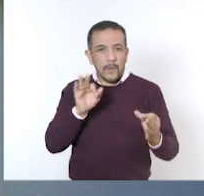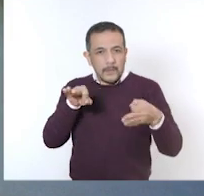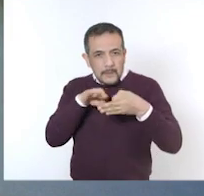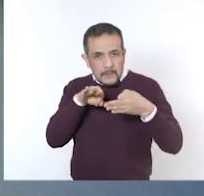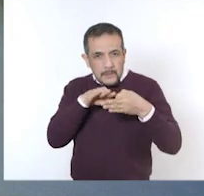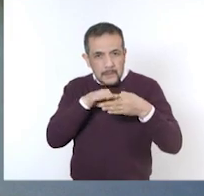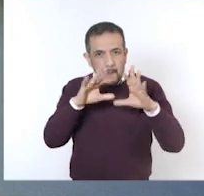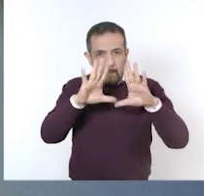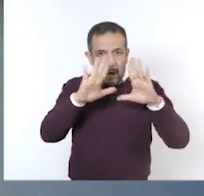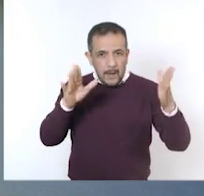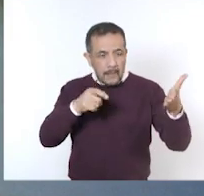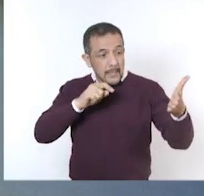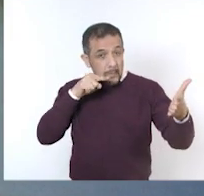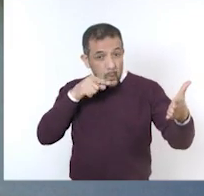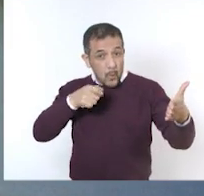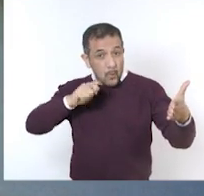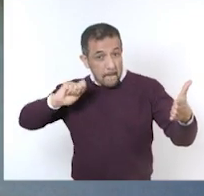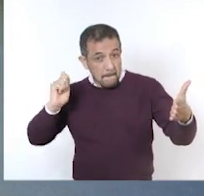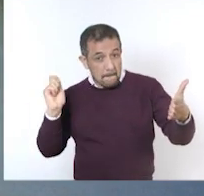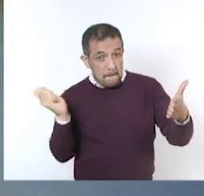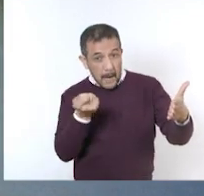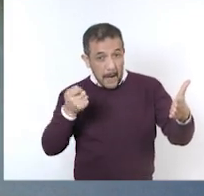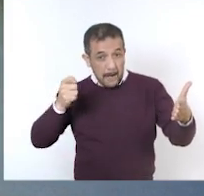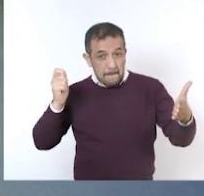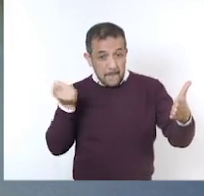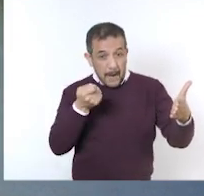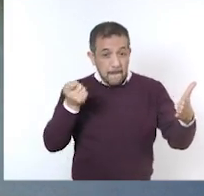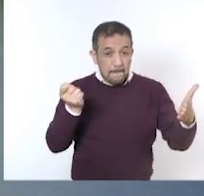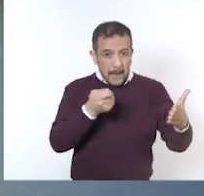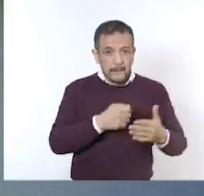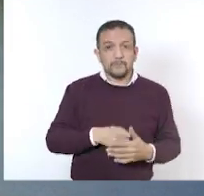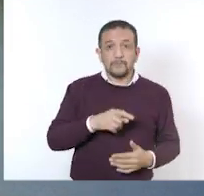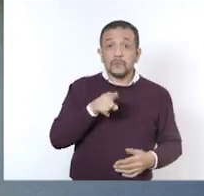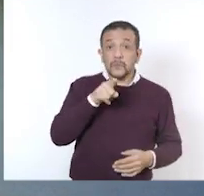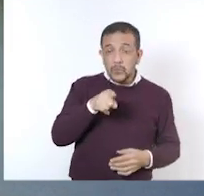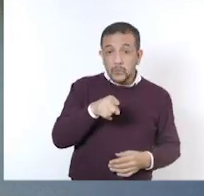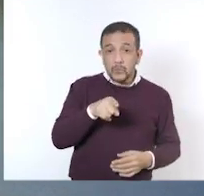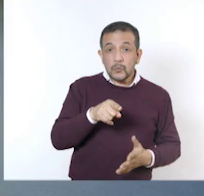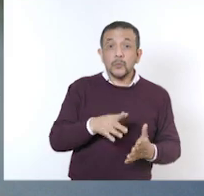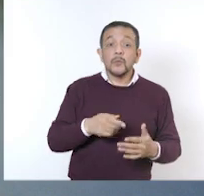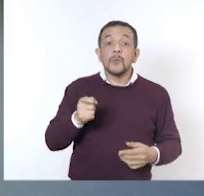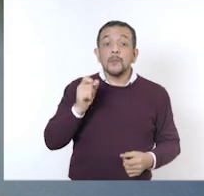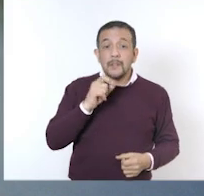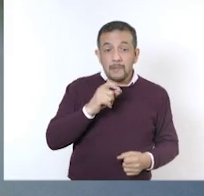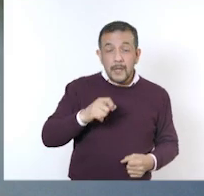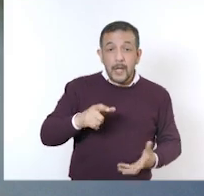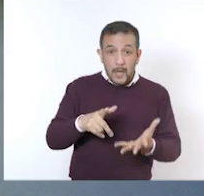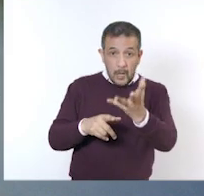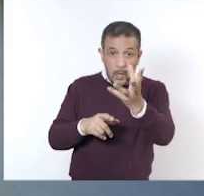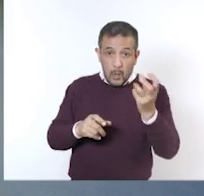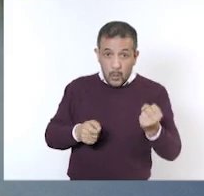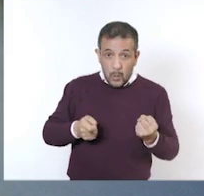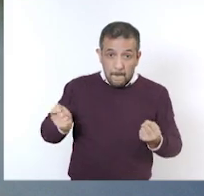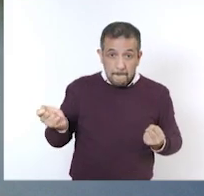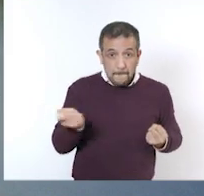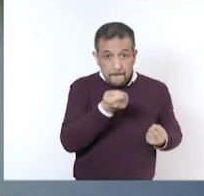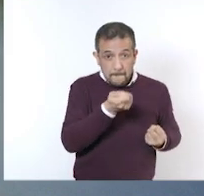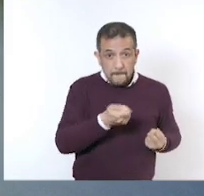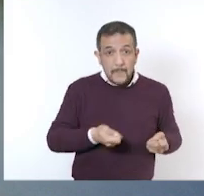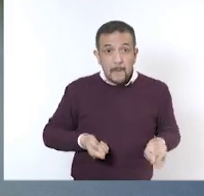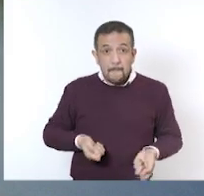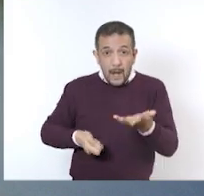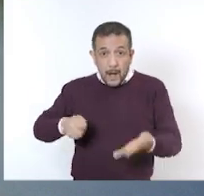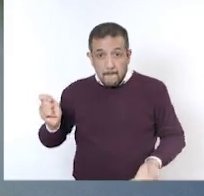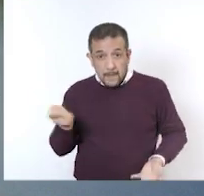Acércate a una pared que tengas cerca y le vas a pegar. Vamos. Y lo vas a tomar con la otra mano, Jesús. Le pegas con una